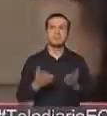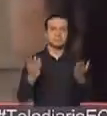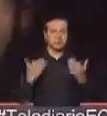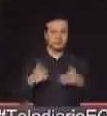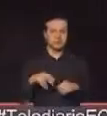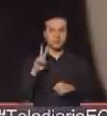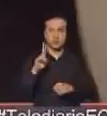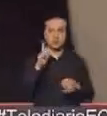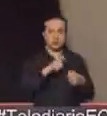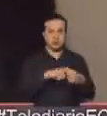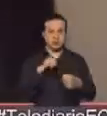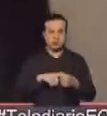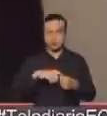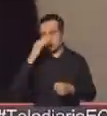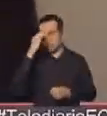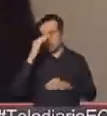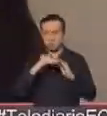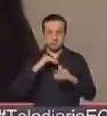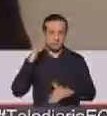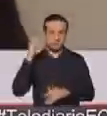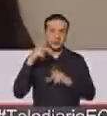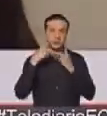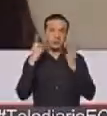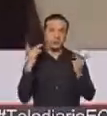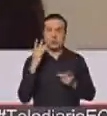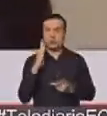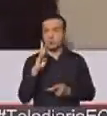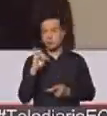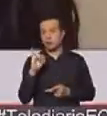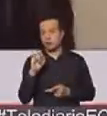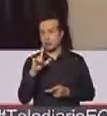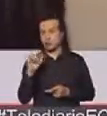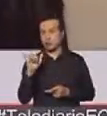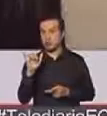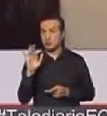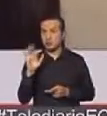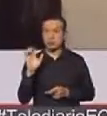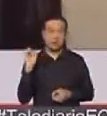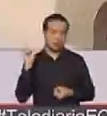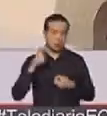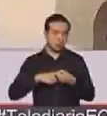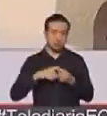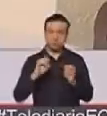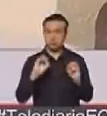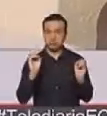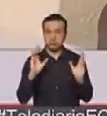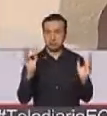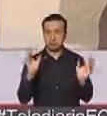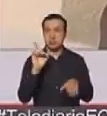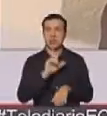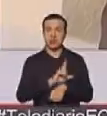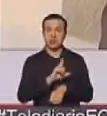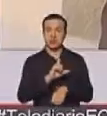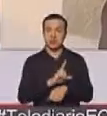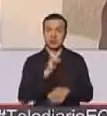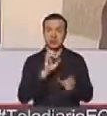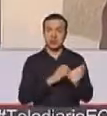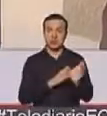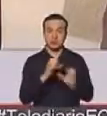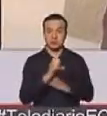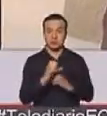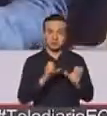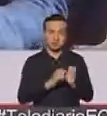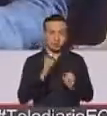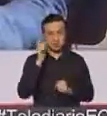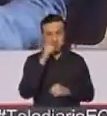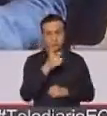de dos postulaciones a la educación superior pública, Brigitte no ha podido aún obtener un cupo en la licenciatura de contabilidad y